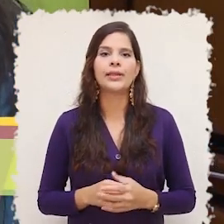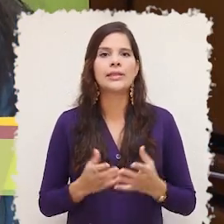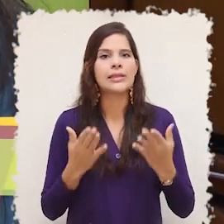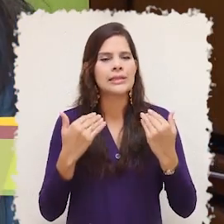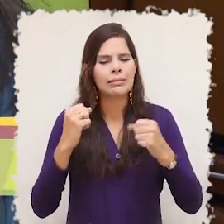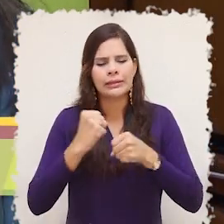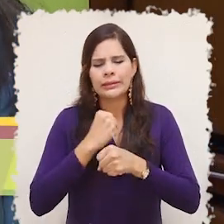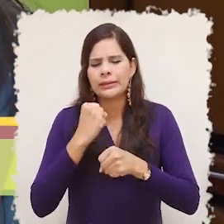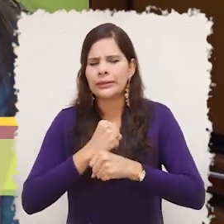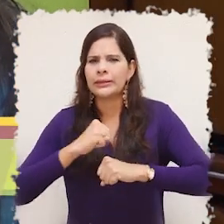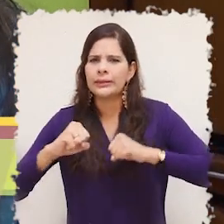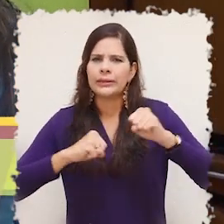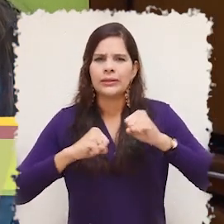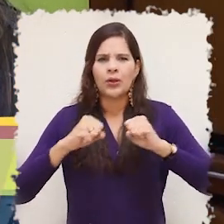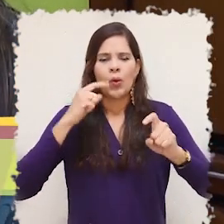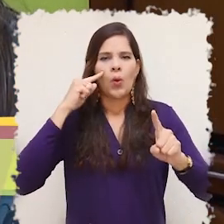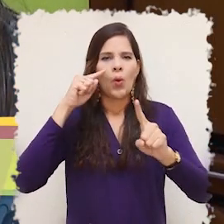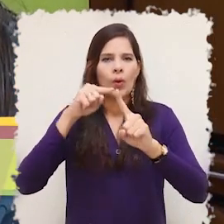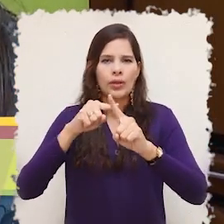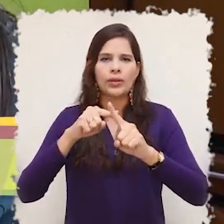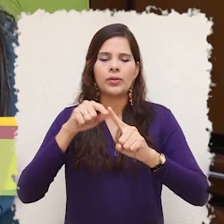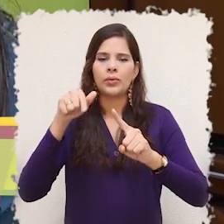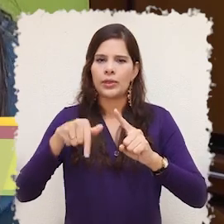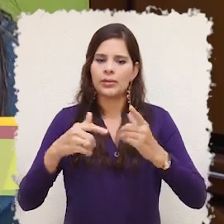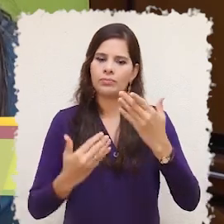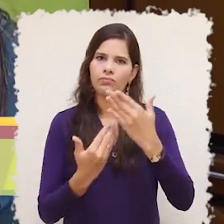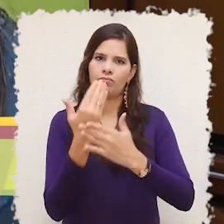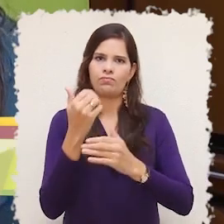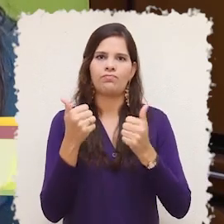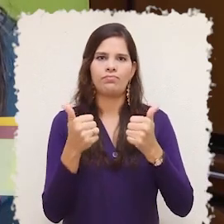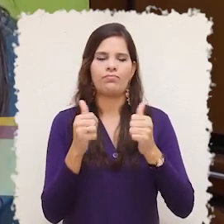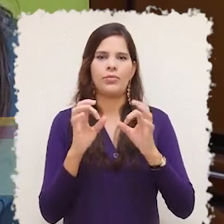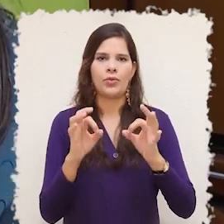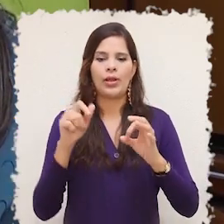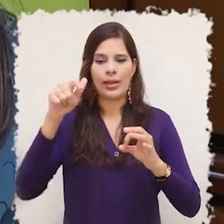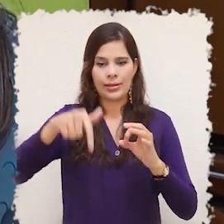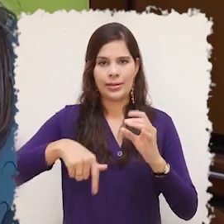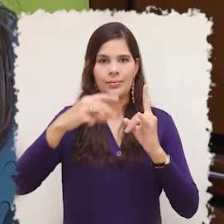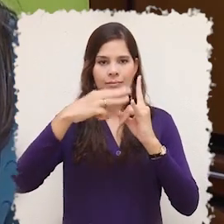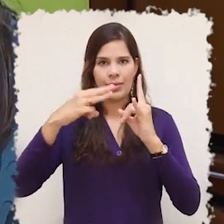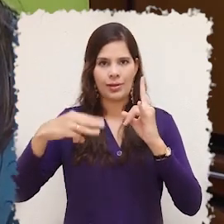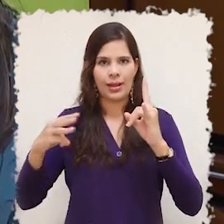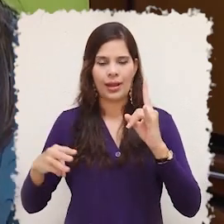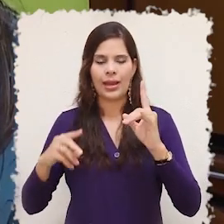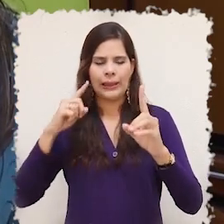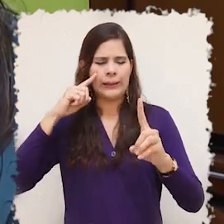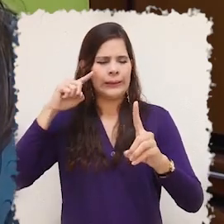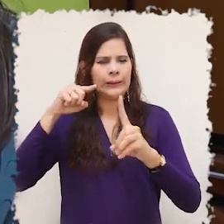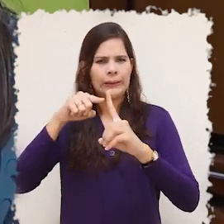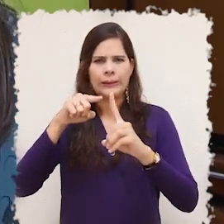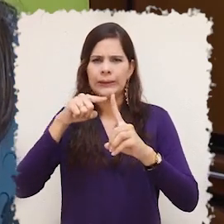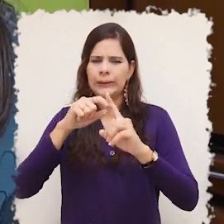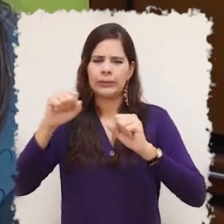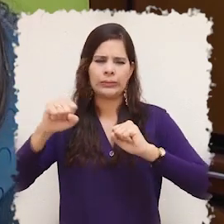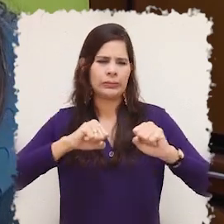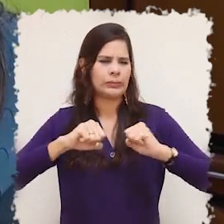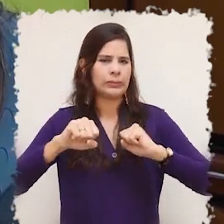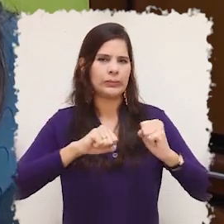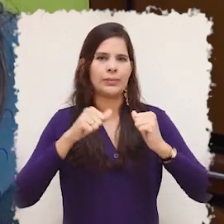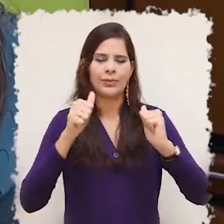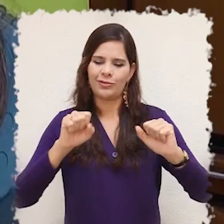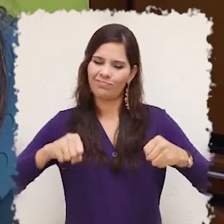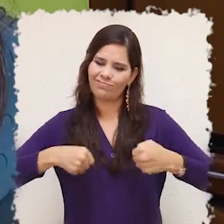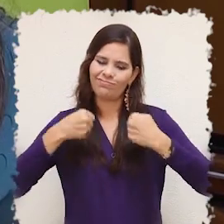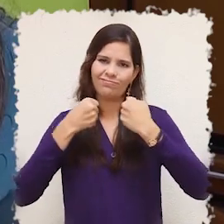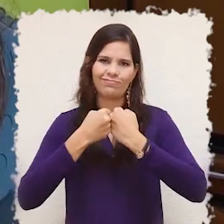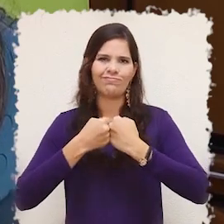a feliz término la consecución de la política de propiedad y el estatuto de propiedad intelectual de la universidad como meta principal, y pues ahí de